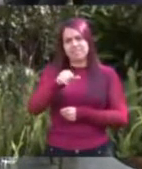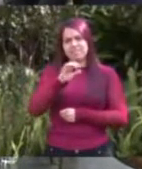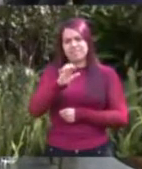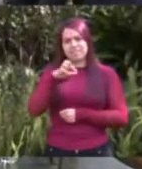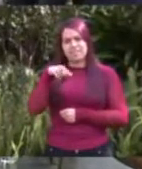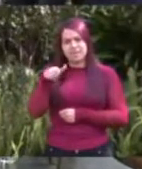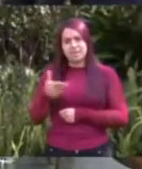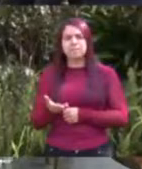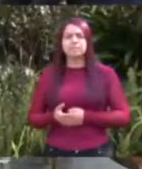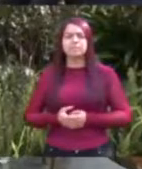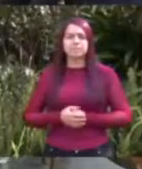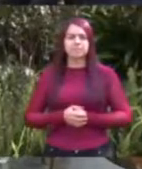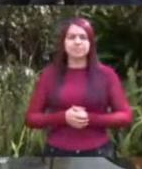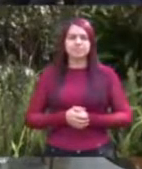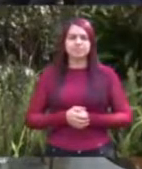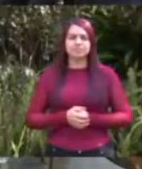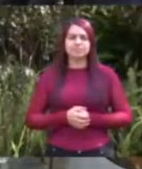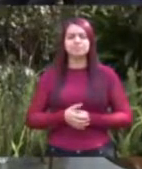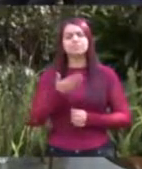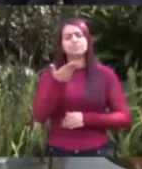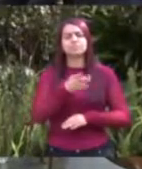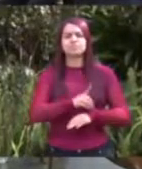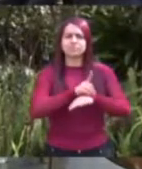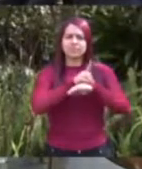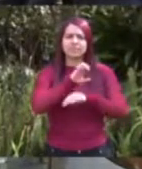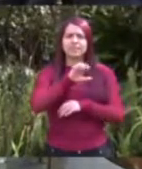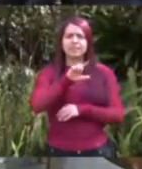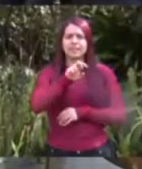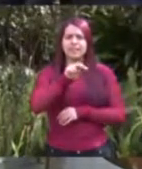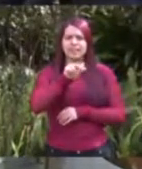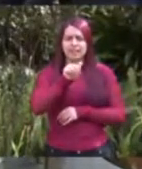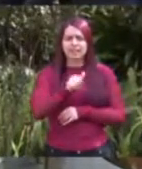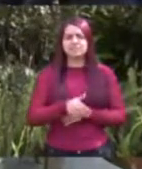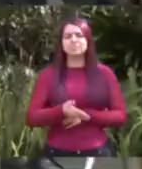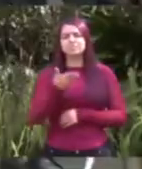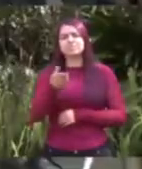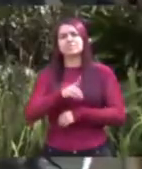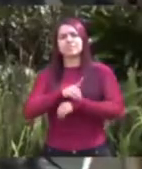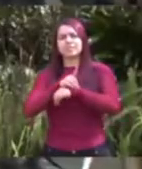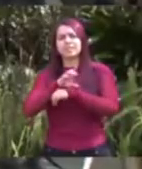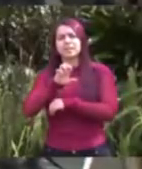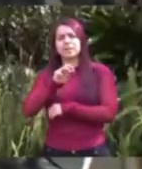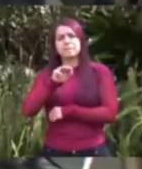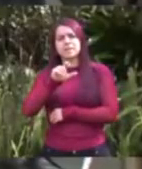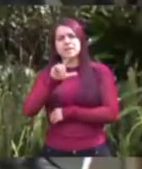Paz, doctora Elena Ambrosi, doctor Emilio Archila,